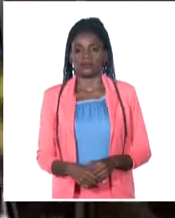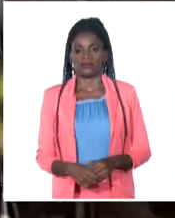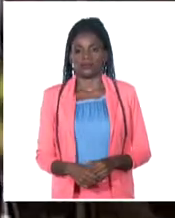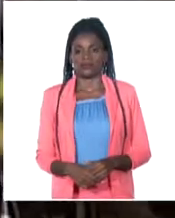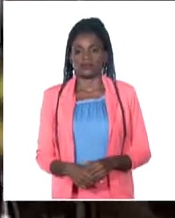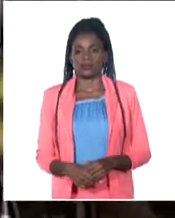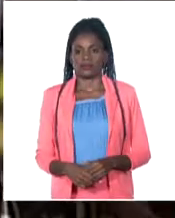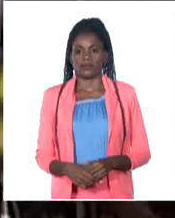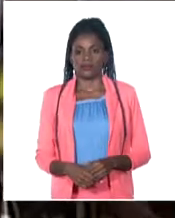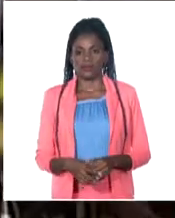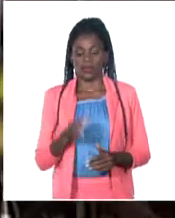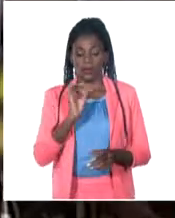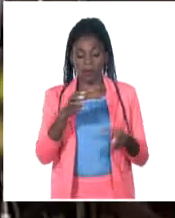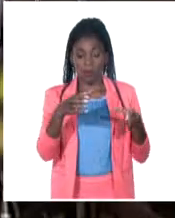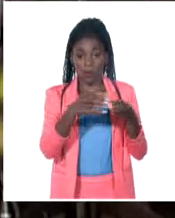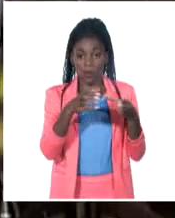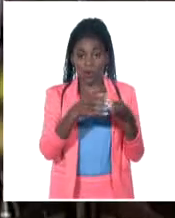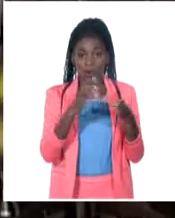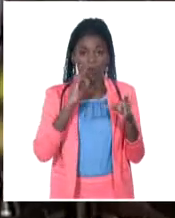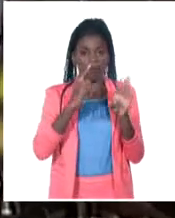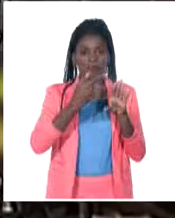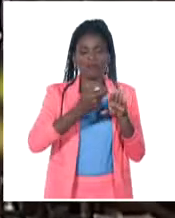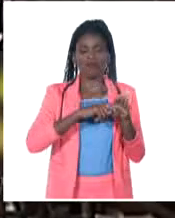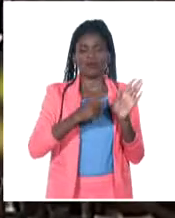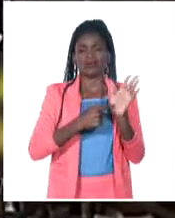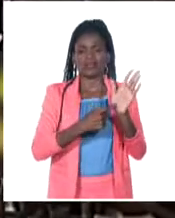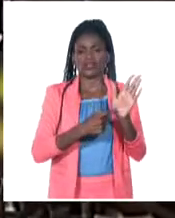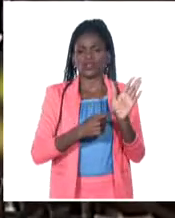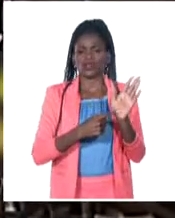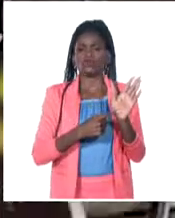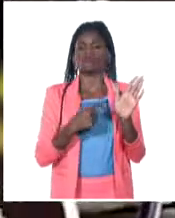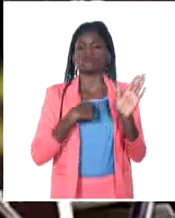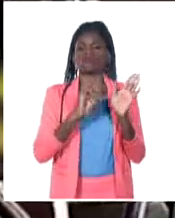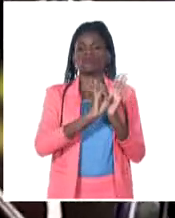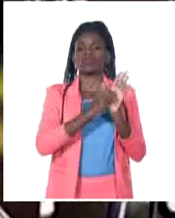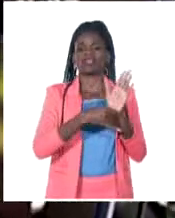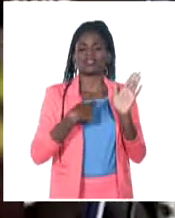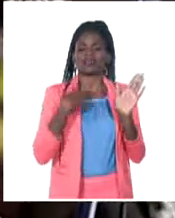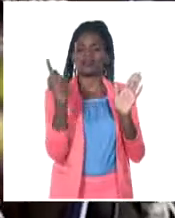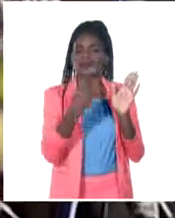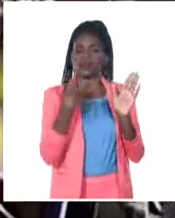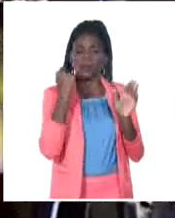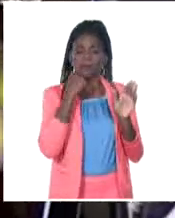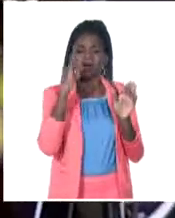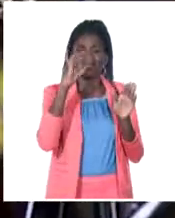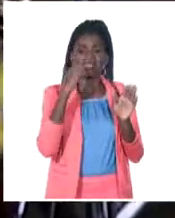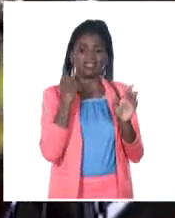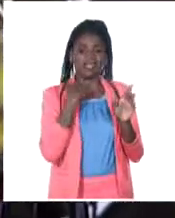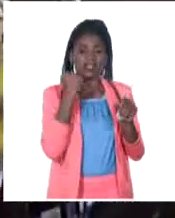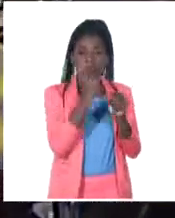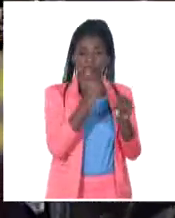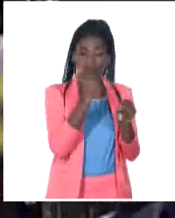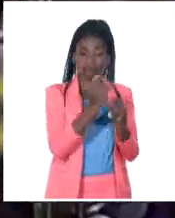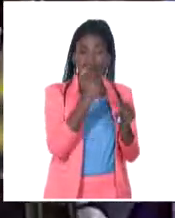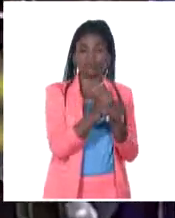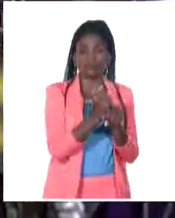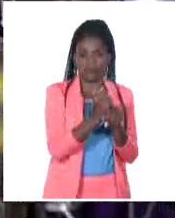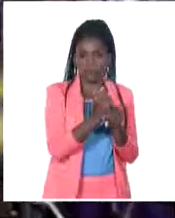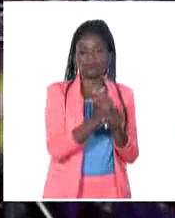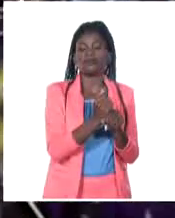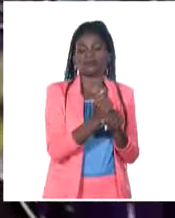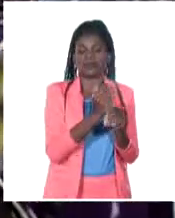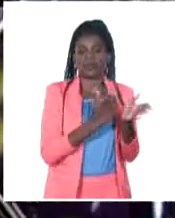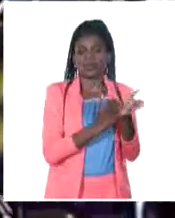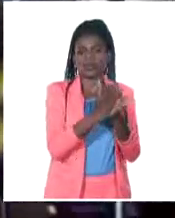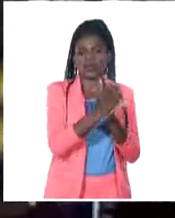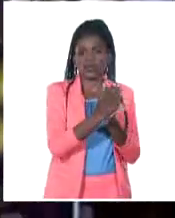Típico cubano es muestra de nuestra identidad musical. Sus más de 6 décadas de trabajo demuestran su consagración y la dicha de continuar